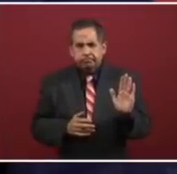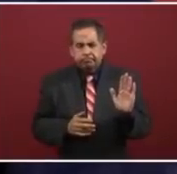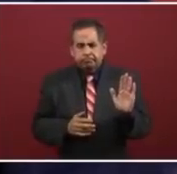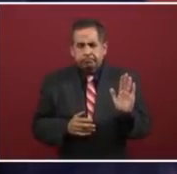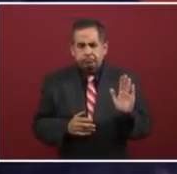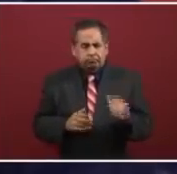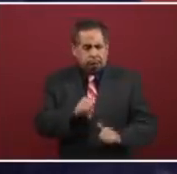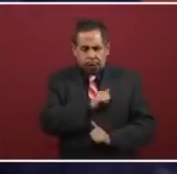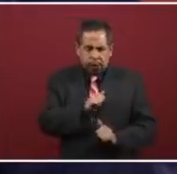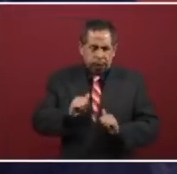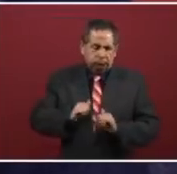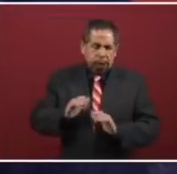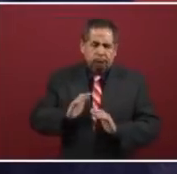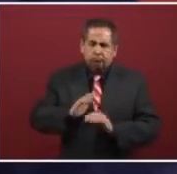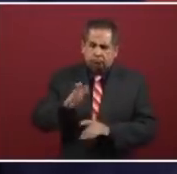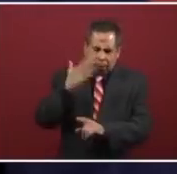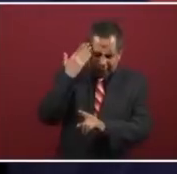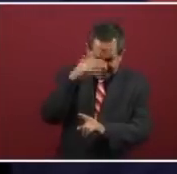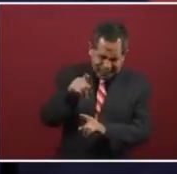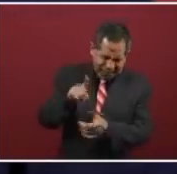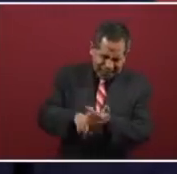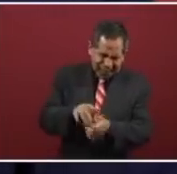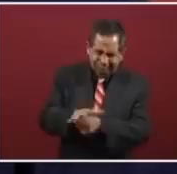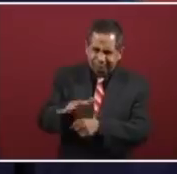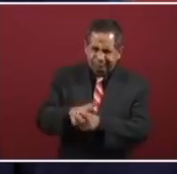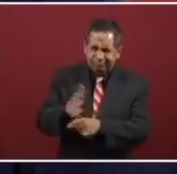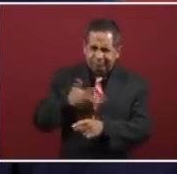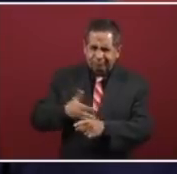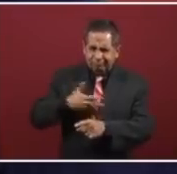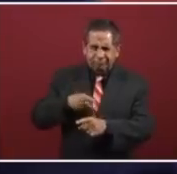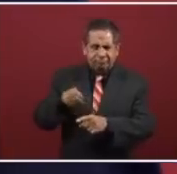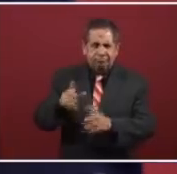el Ejército tiene